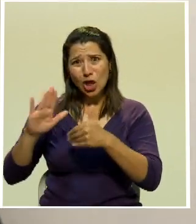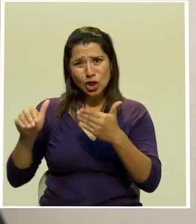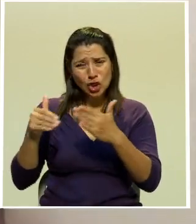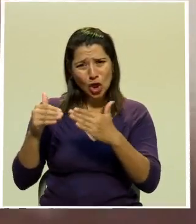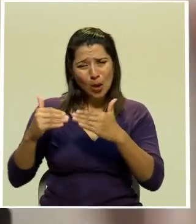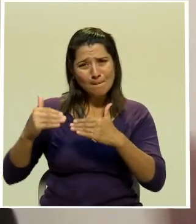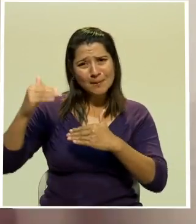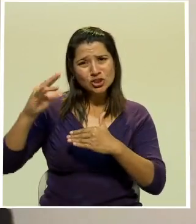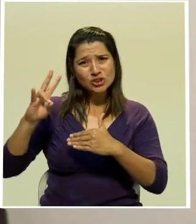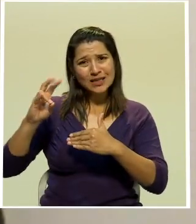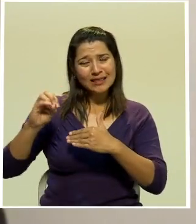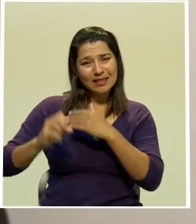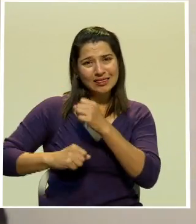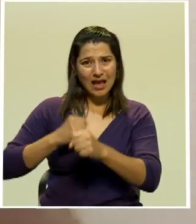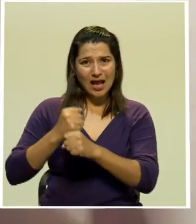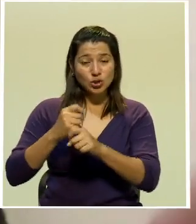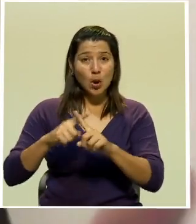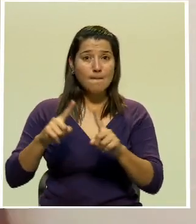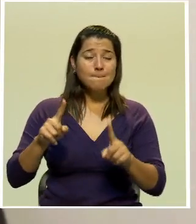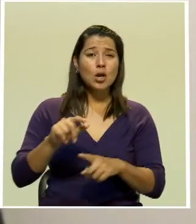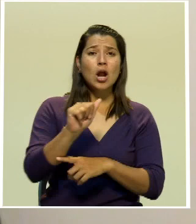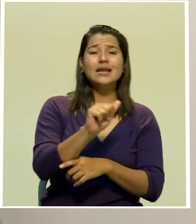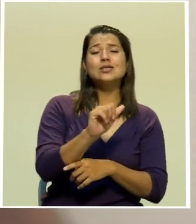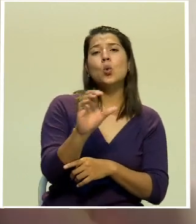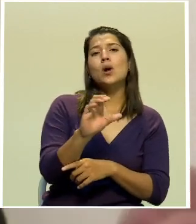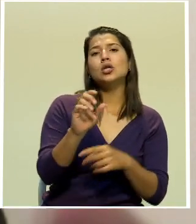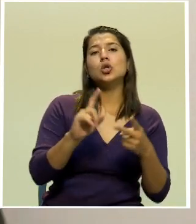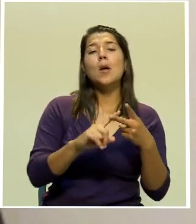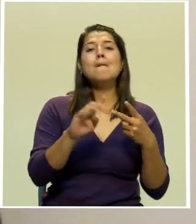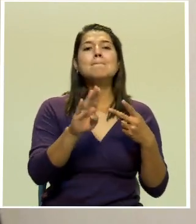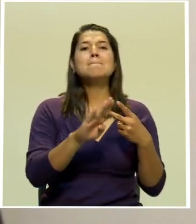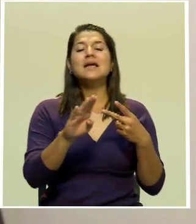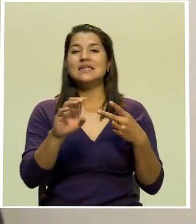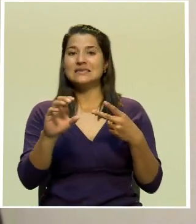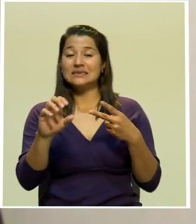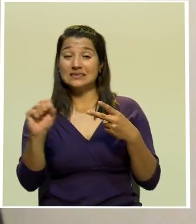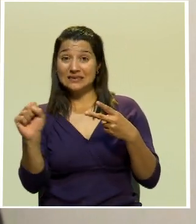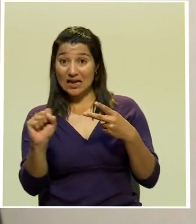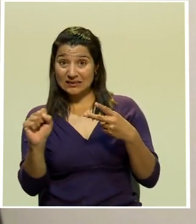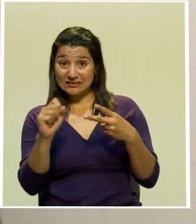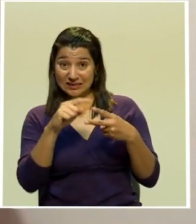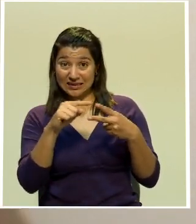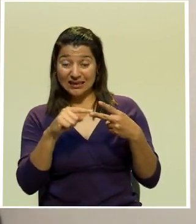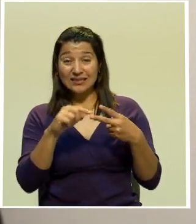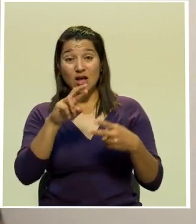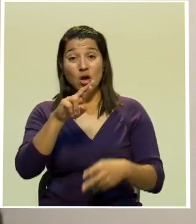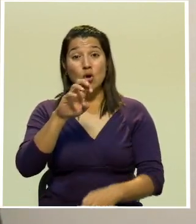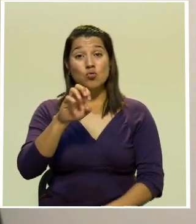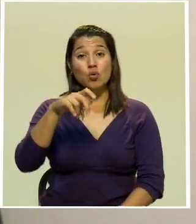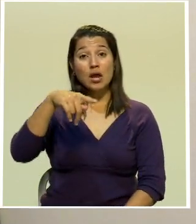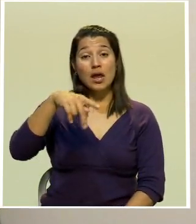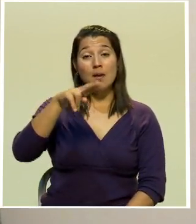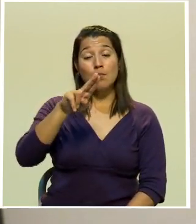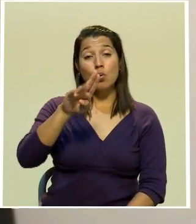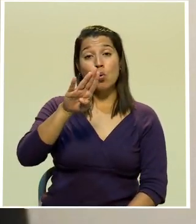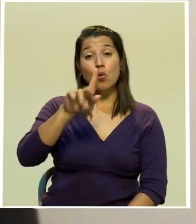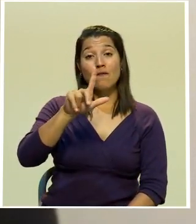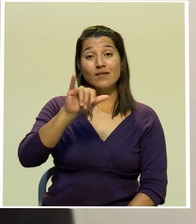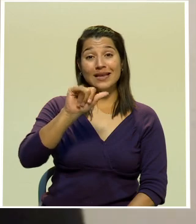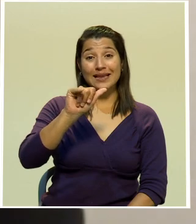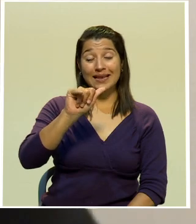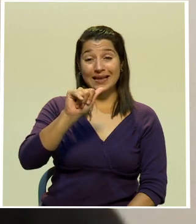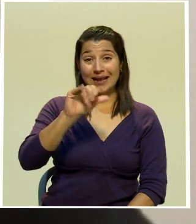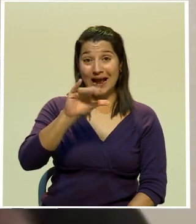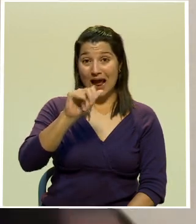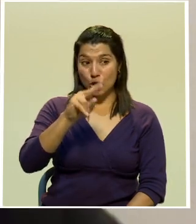años. Mientras que tenemos figuras como Alexandra Ocasio-Cortez o como Ben Sasse en el caso de los republicanos que ya empiezan a proyectarse y que todo indica